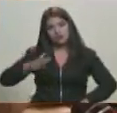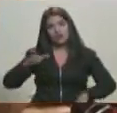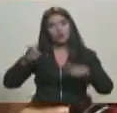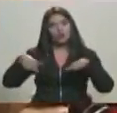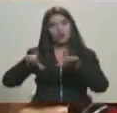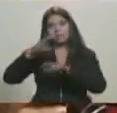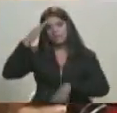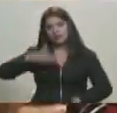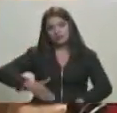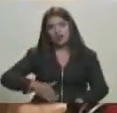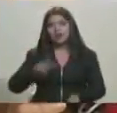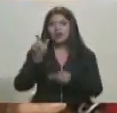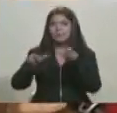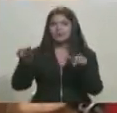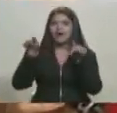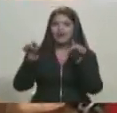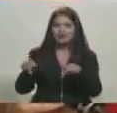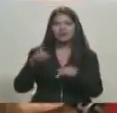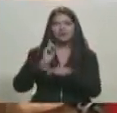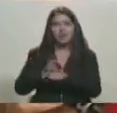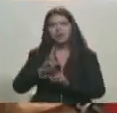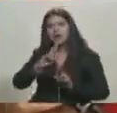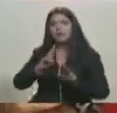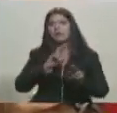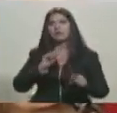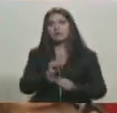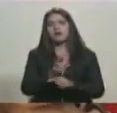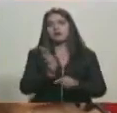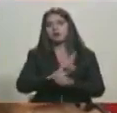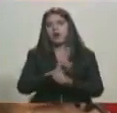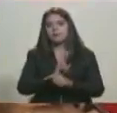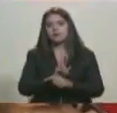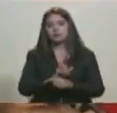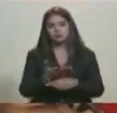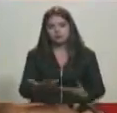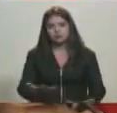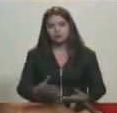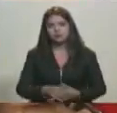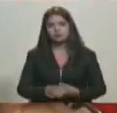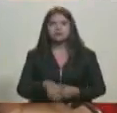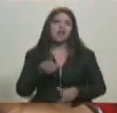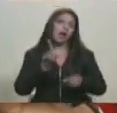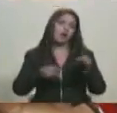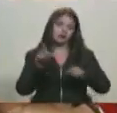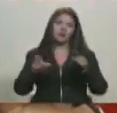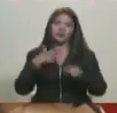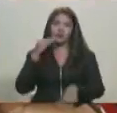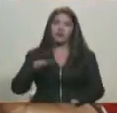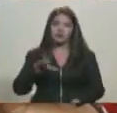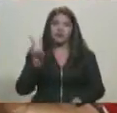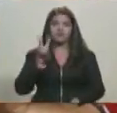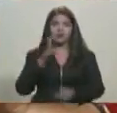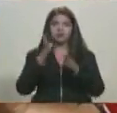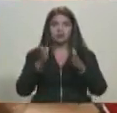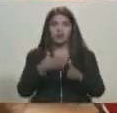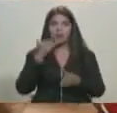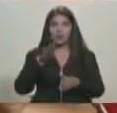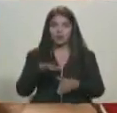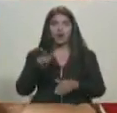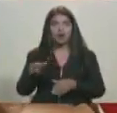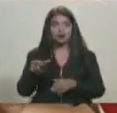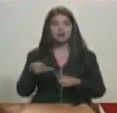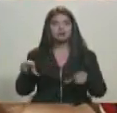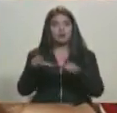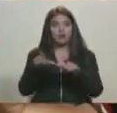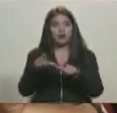Los compañeros que están allí tuvieron que reaccionar ante ese ataque, cayeron algunos venezolanos, fallecieron